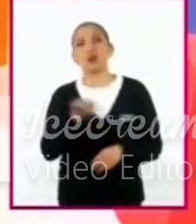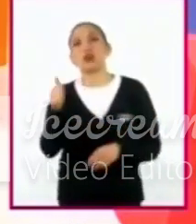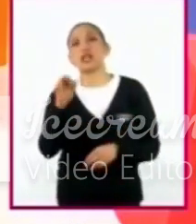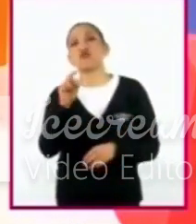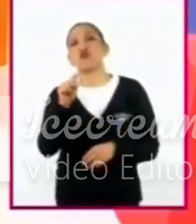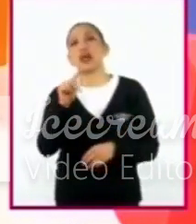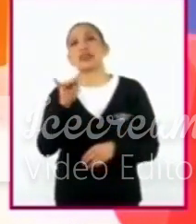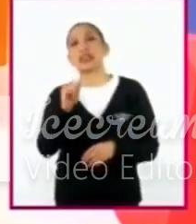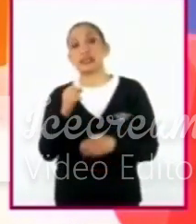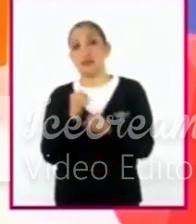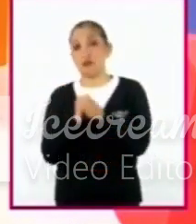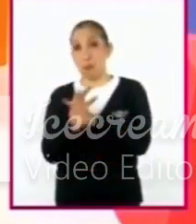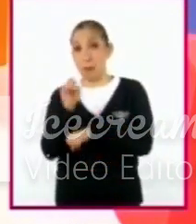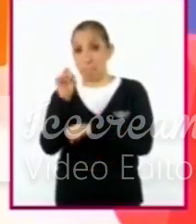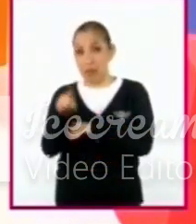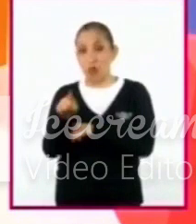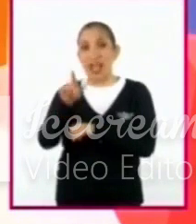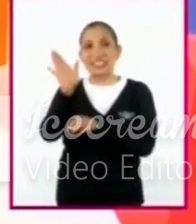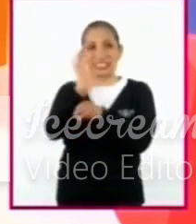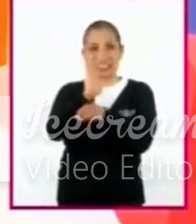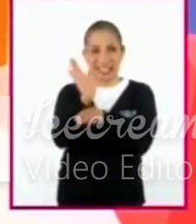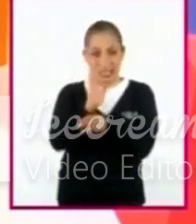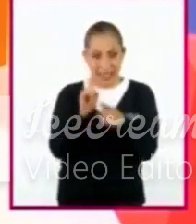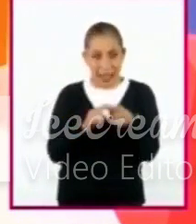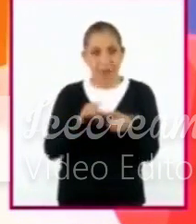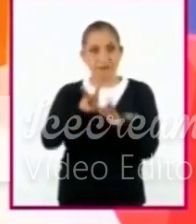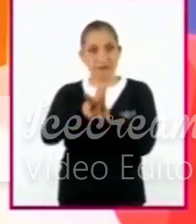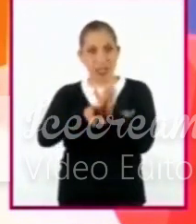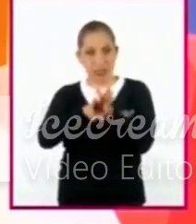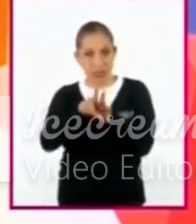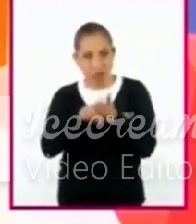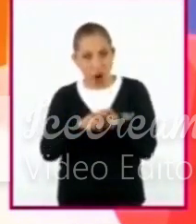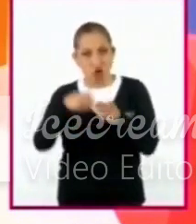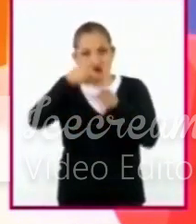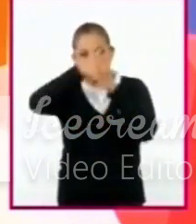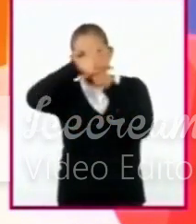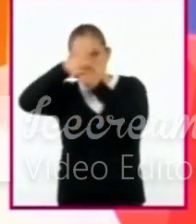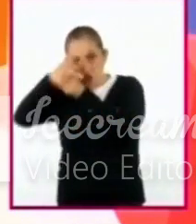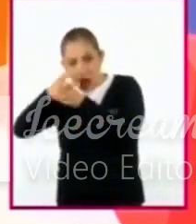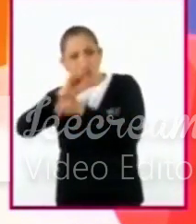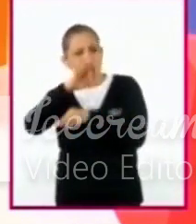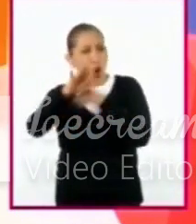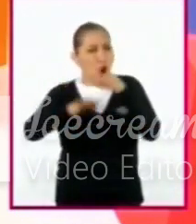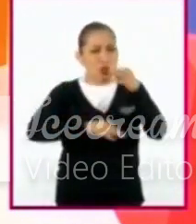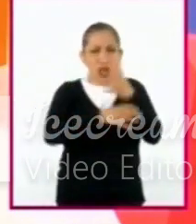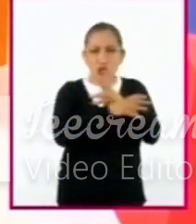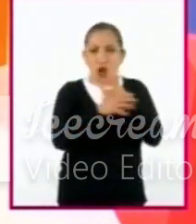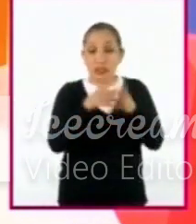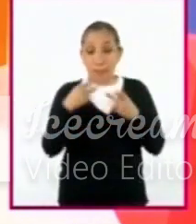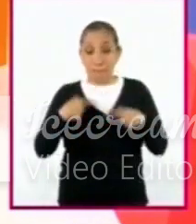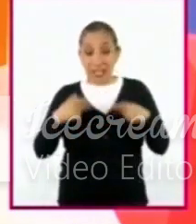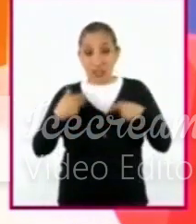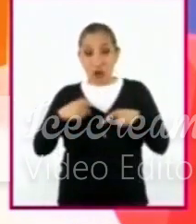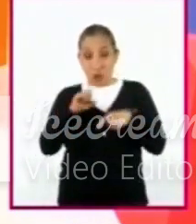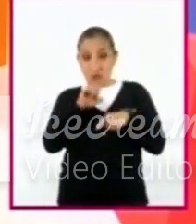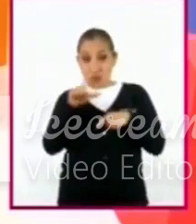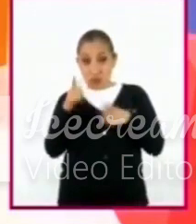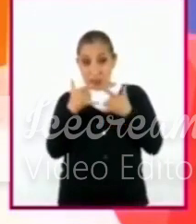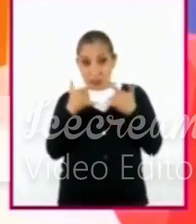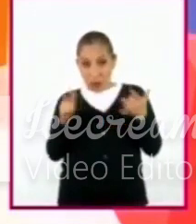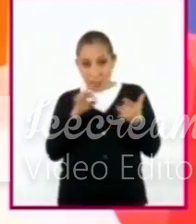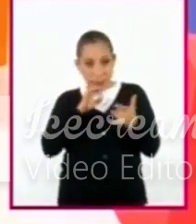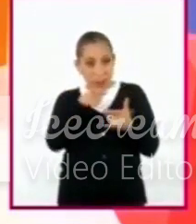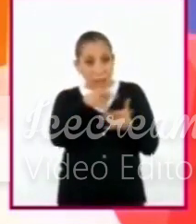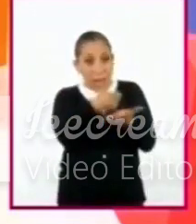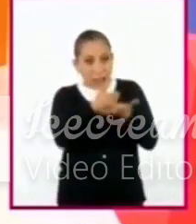fuentes de información son el cine, los videos, grabaciones y todo aquello que el historiador observe que le